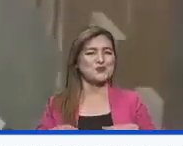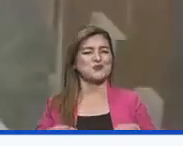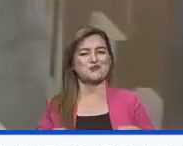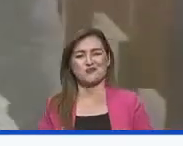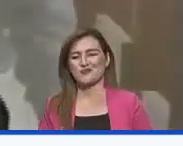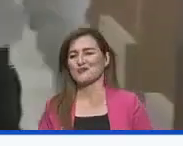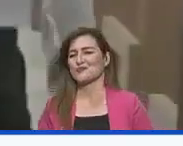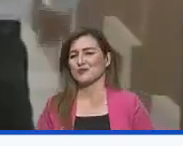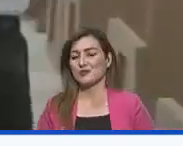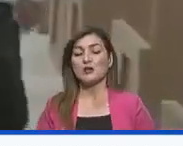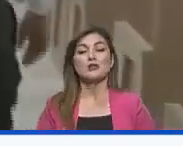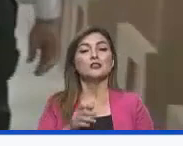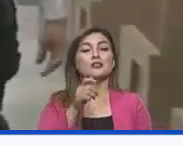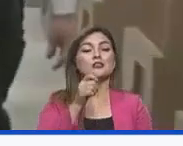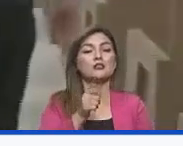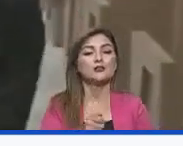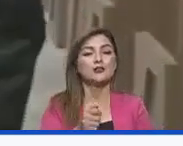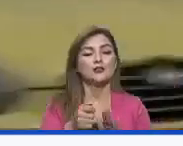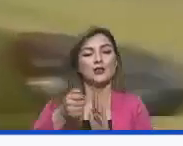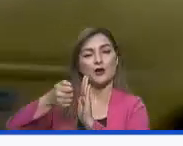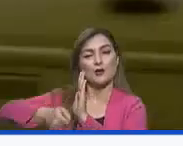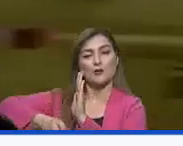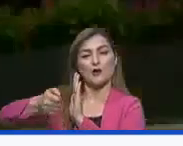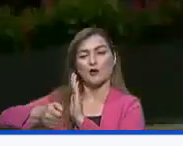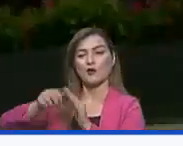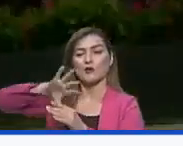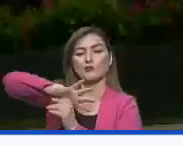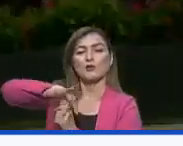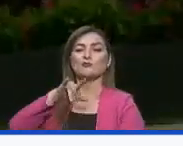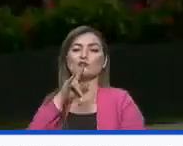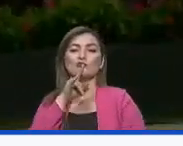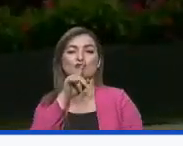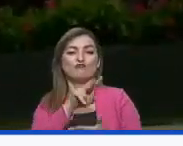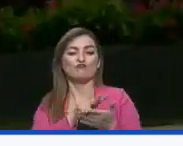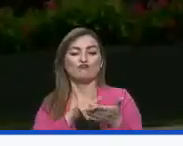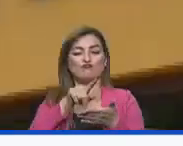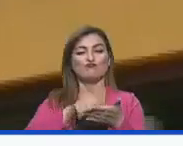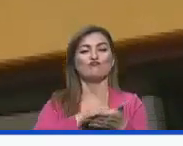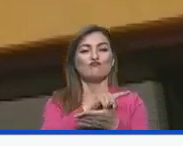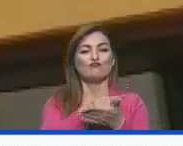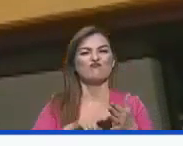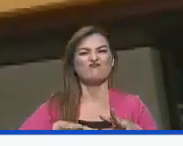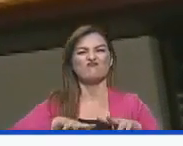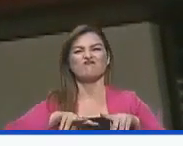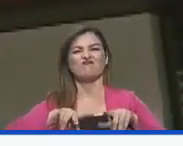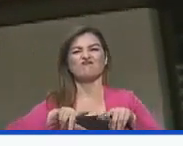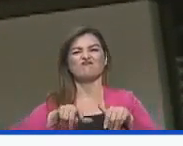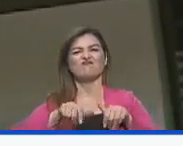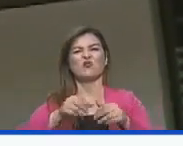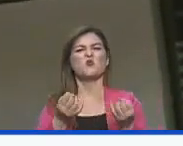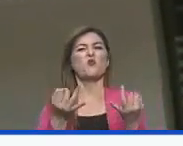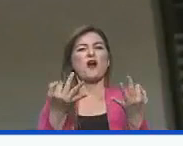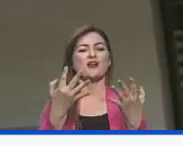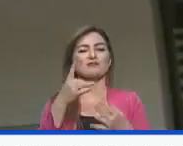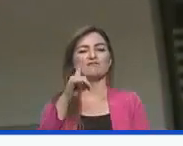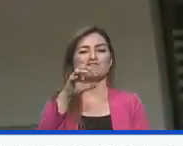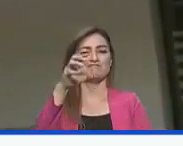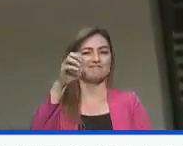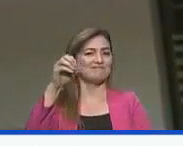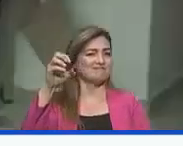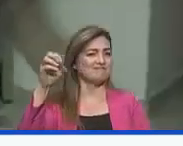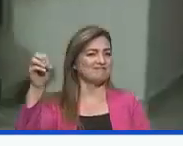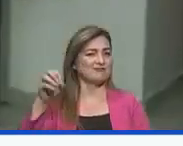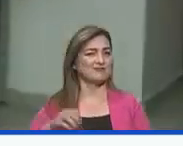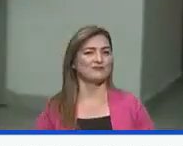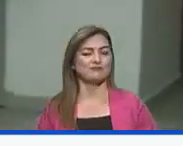jueces y abogados a quienes la embajada de Estados Unidos le revocó la visa por supuestos actos de corrupción alcanzarían las 100 visas